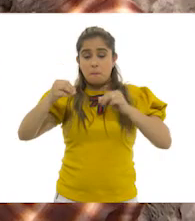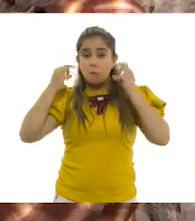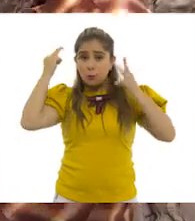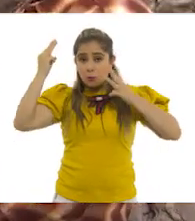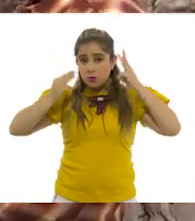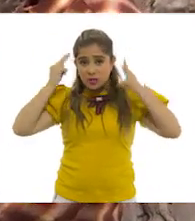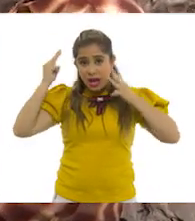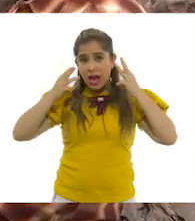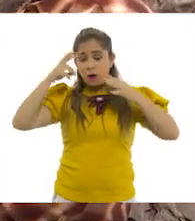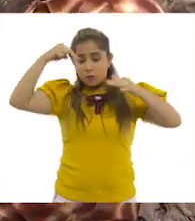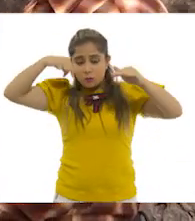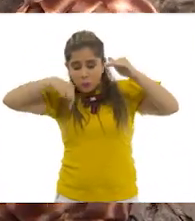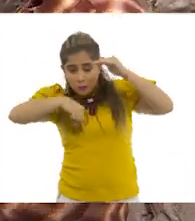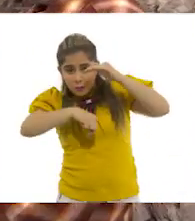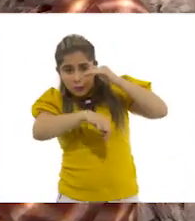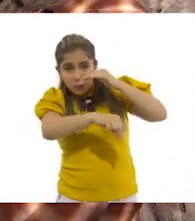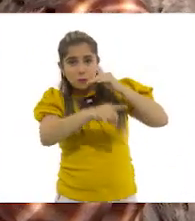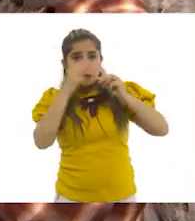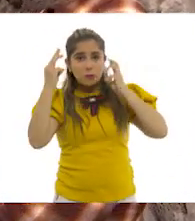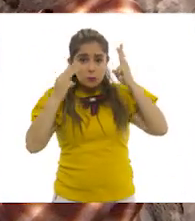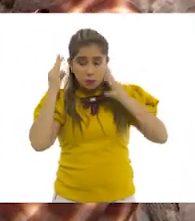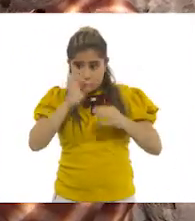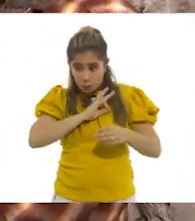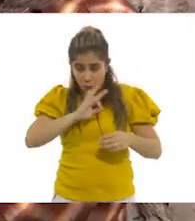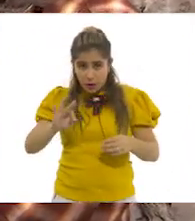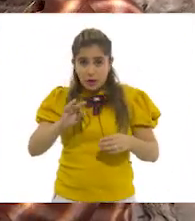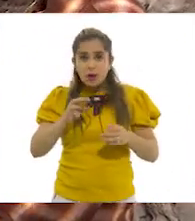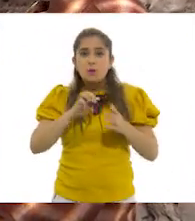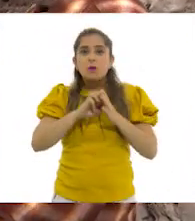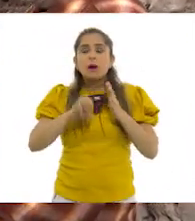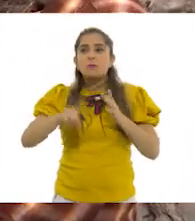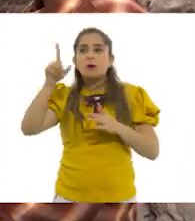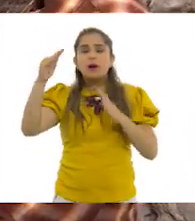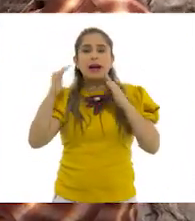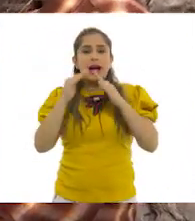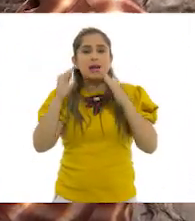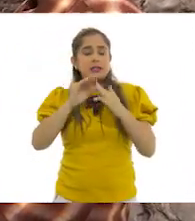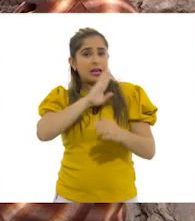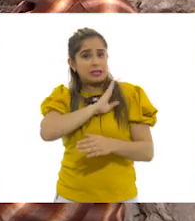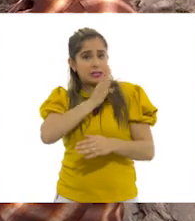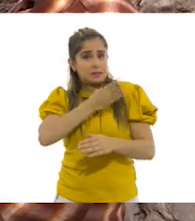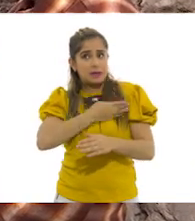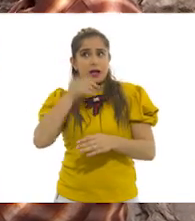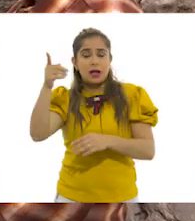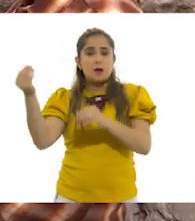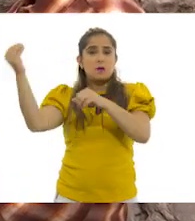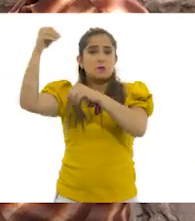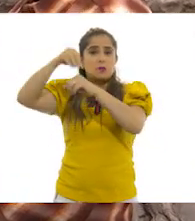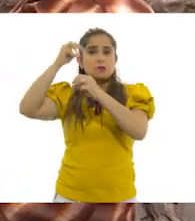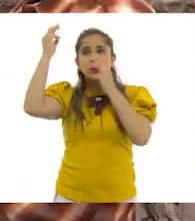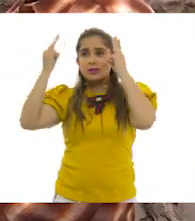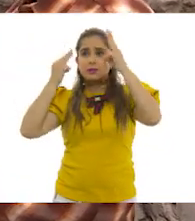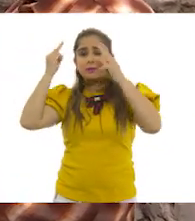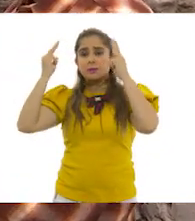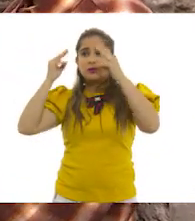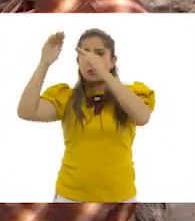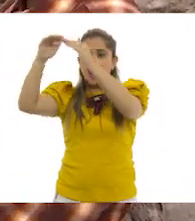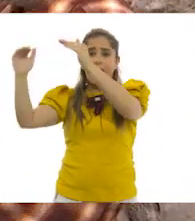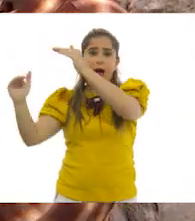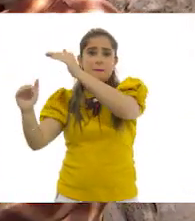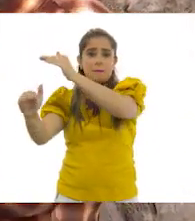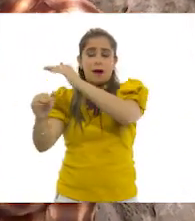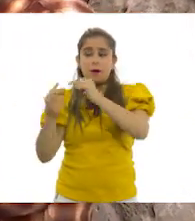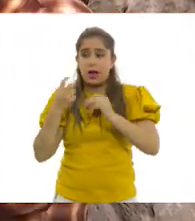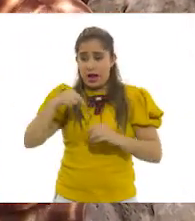sótanos o cómo hacerle? Sí. Por ejemplo, como le hace Casa España. Casa España le pusieron un museo en su sótano, ¿no? Sí, de hecho, bueno,